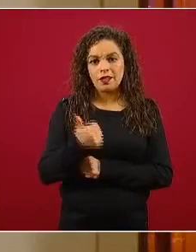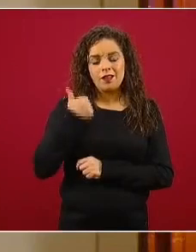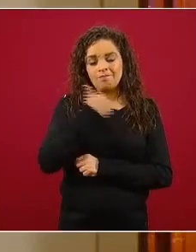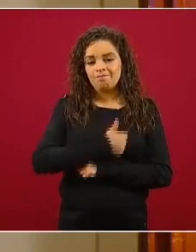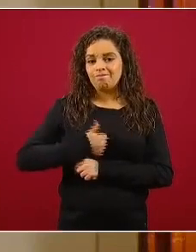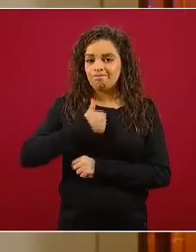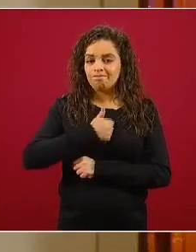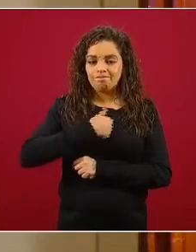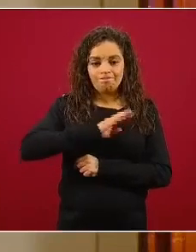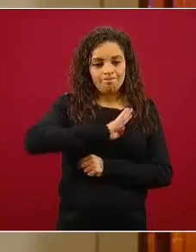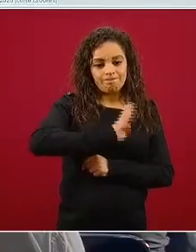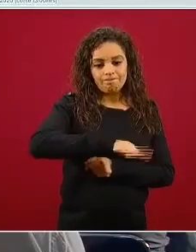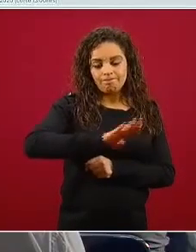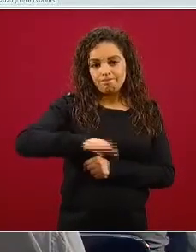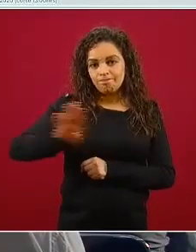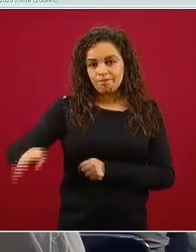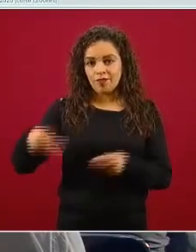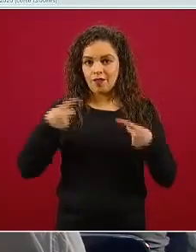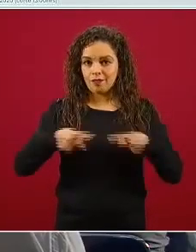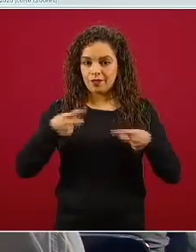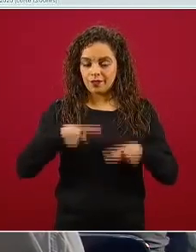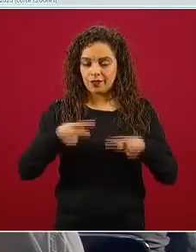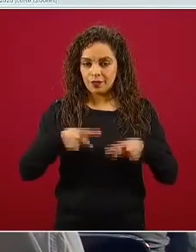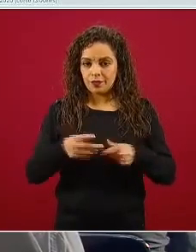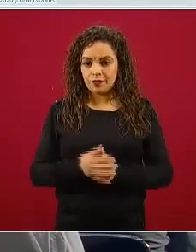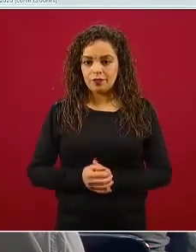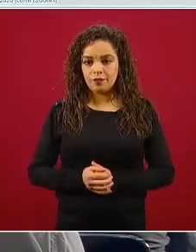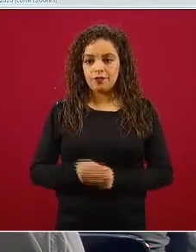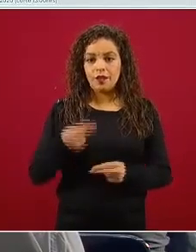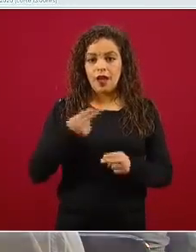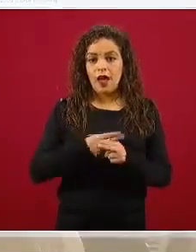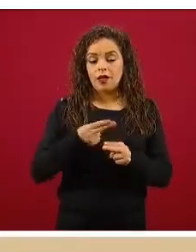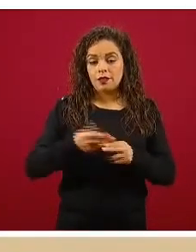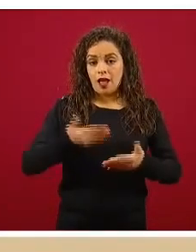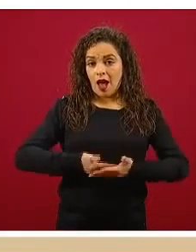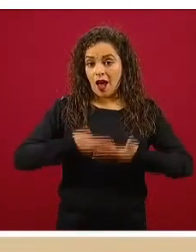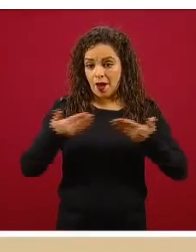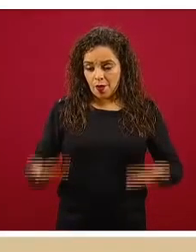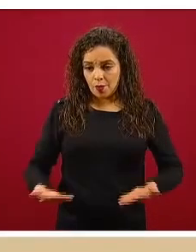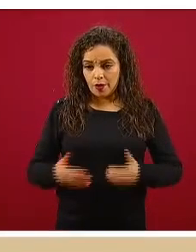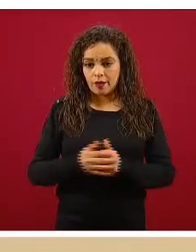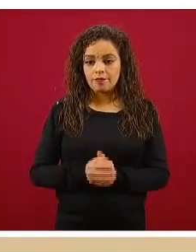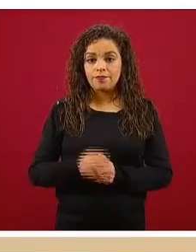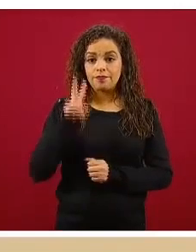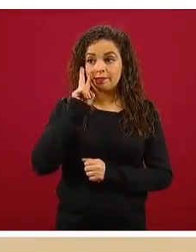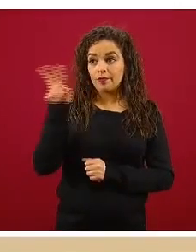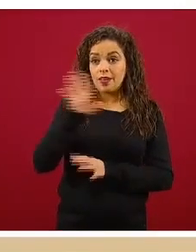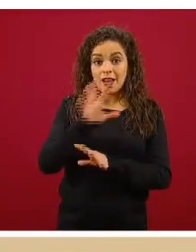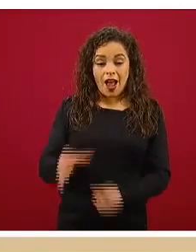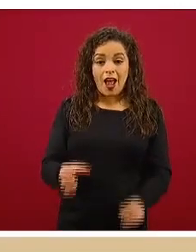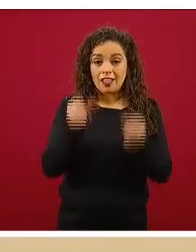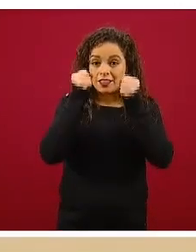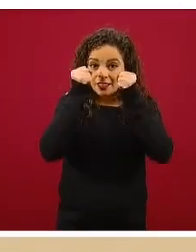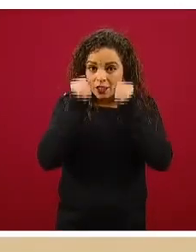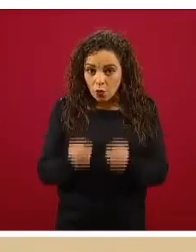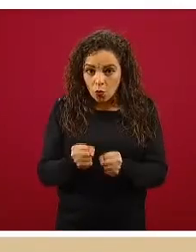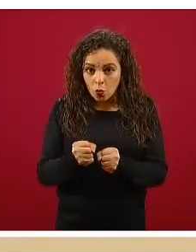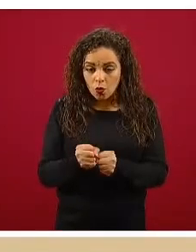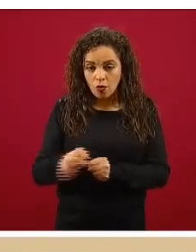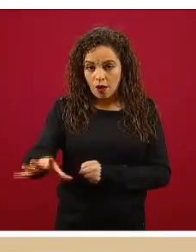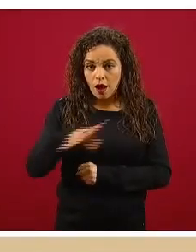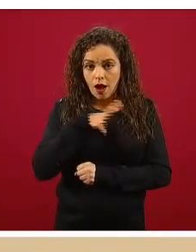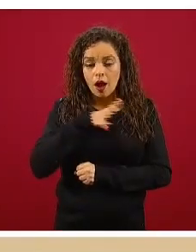han ocurrido hasta el momento y presentamos tanto las defunciones confirmadas, es decir, que tenían una muestra de